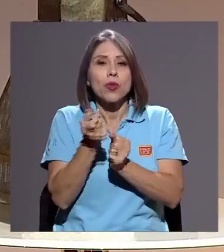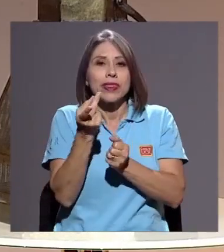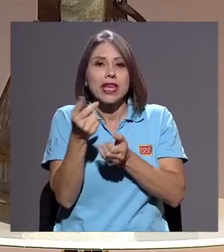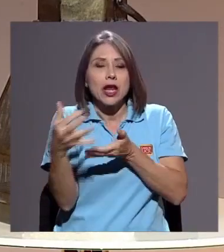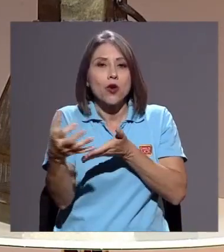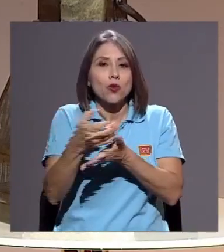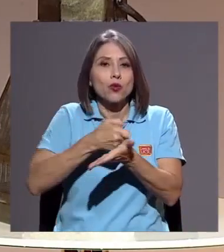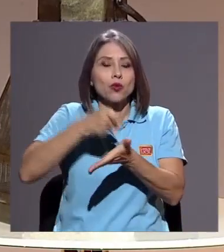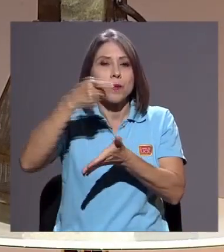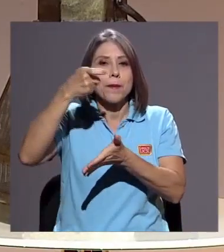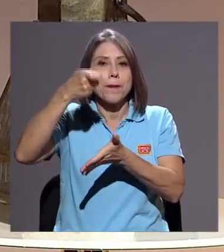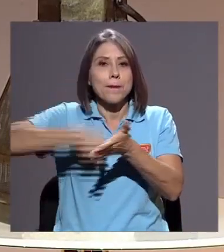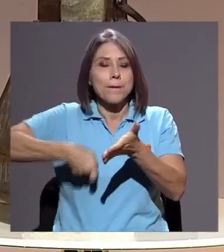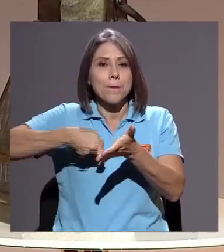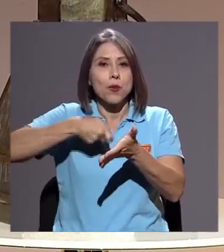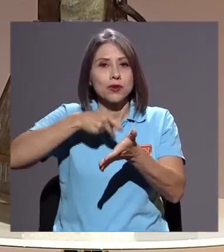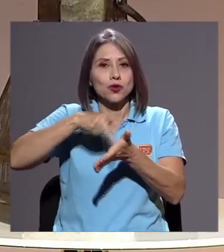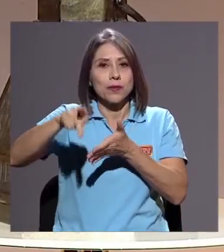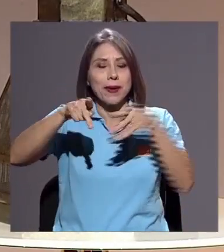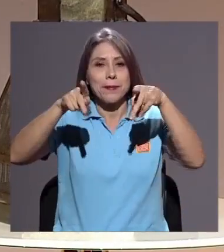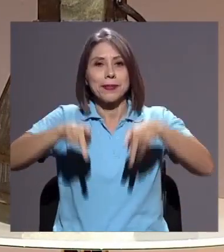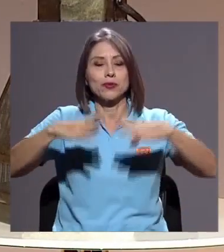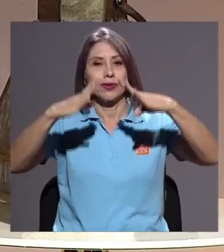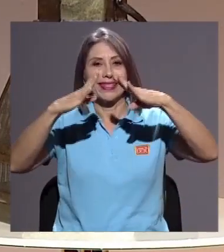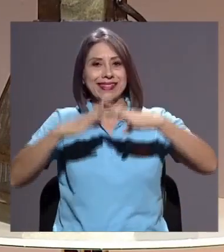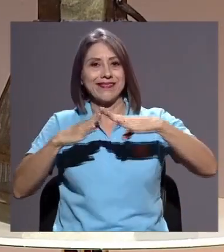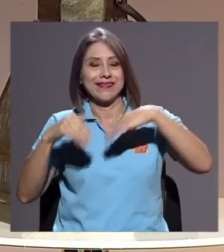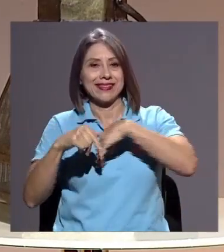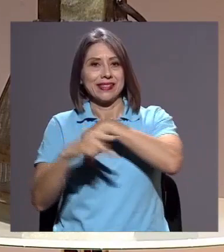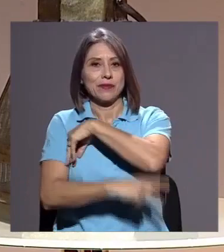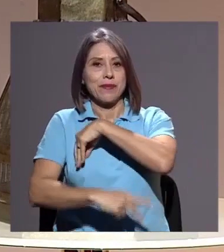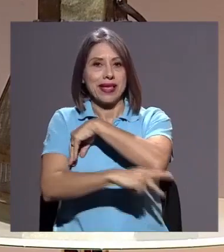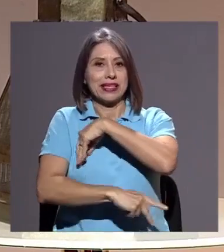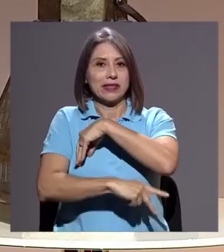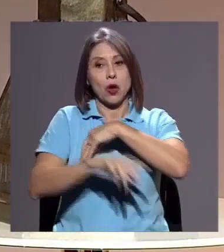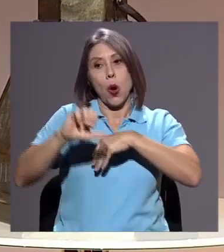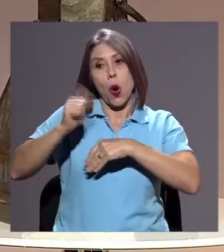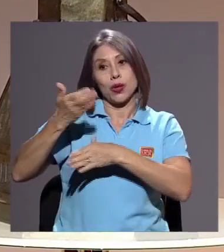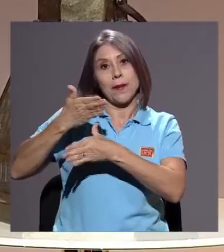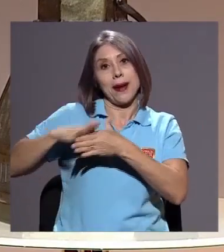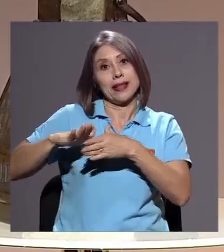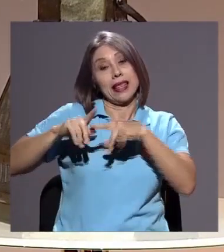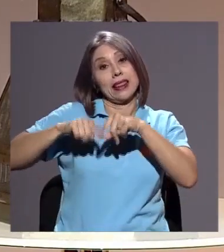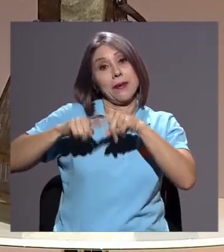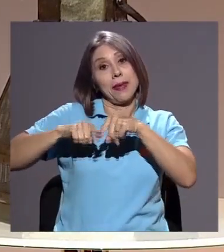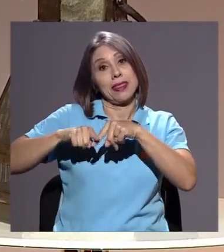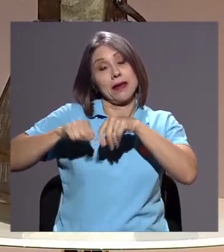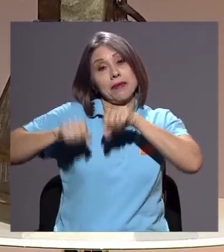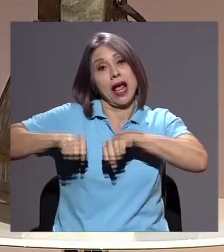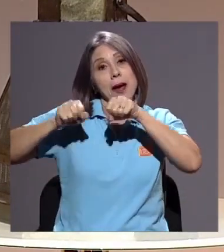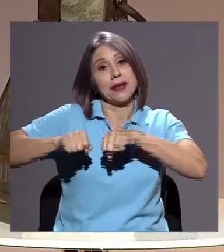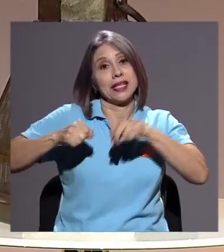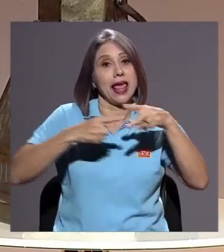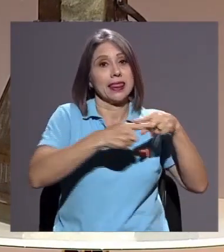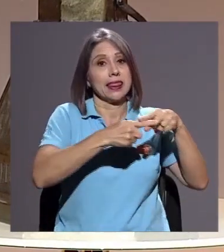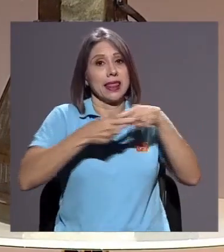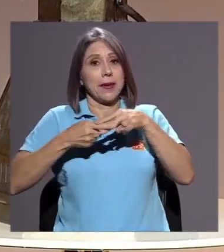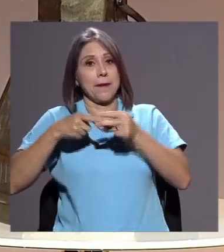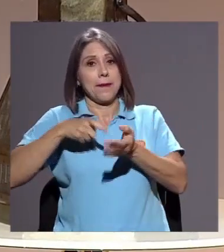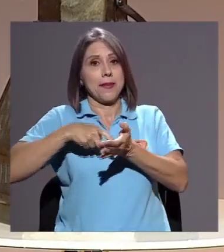que tributan los habitantes de este país. El resto depende de la capacidad de doña Rocío de endeudarse.